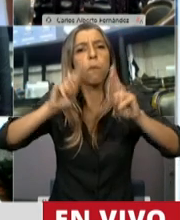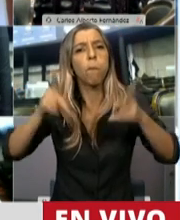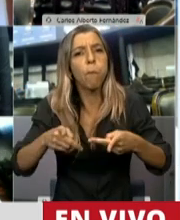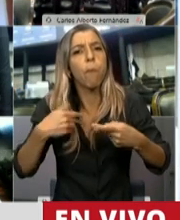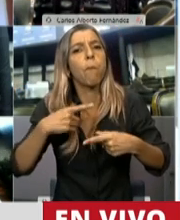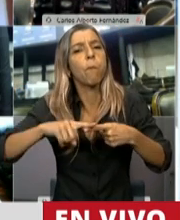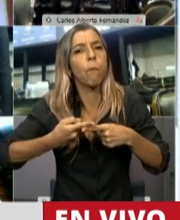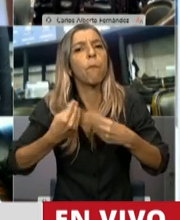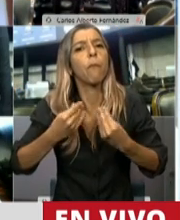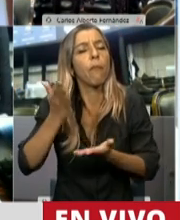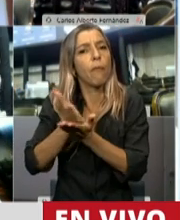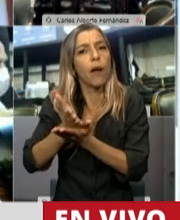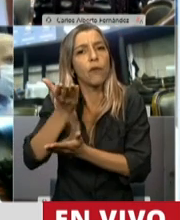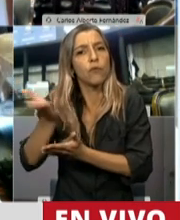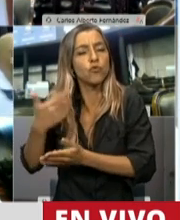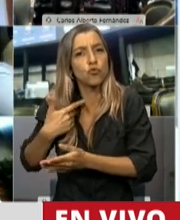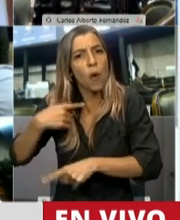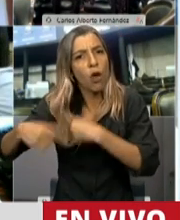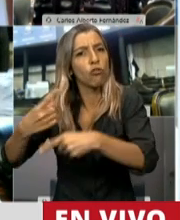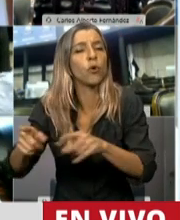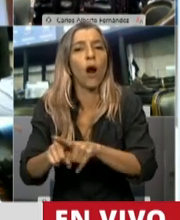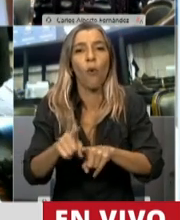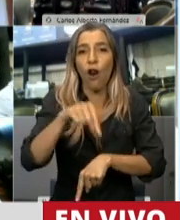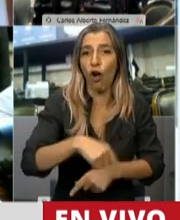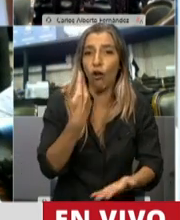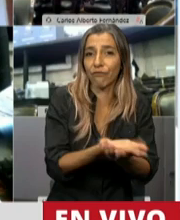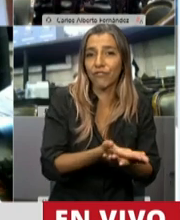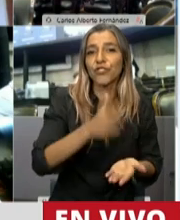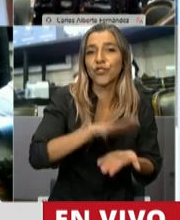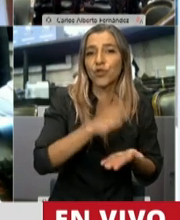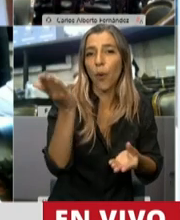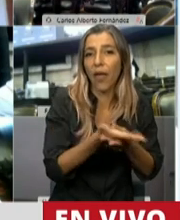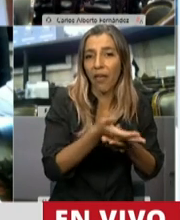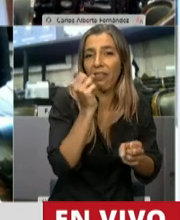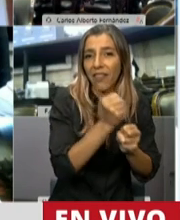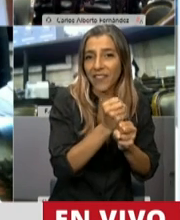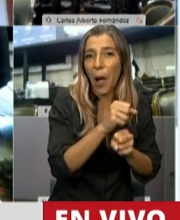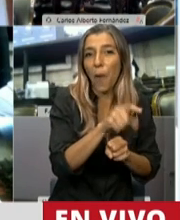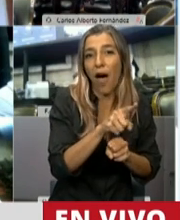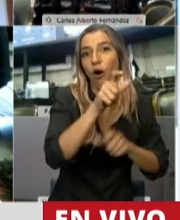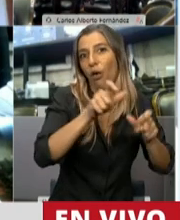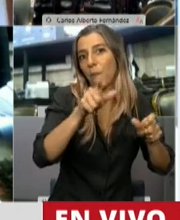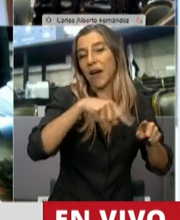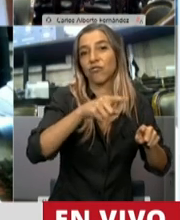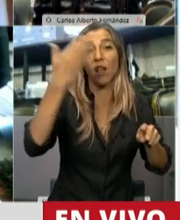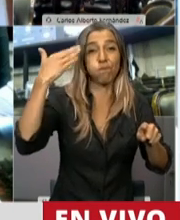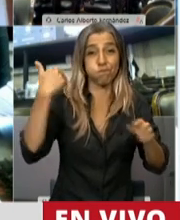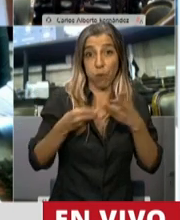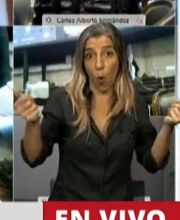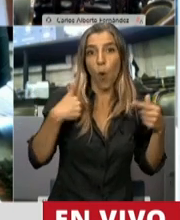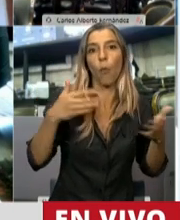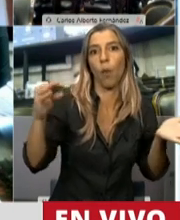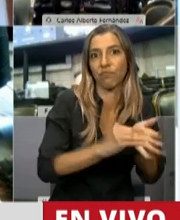fue la del expediente de reconocimiento del legajo de trabajadores desaparecidos del sector privado. También es necesario tratar de